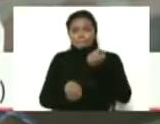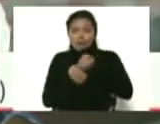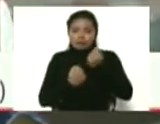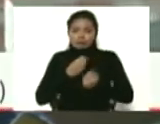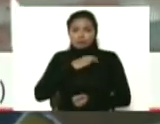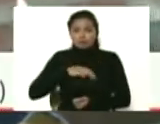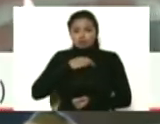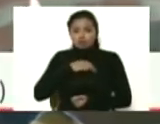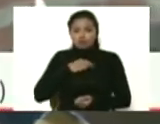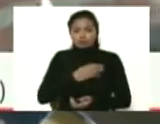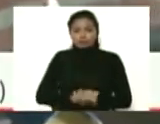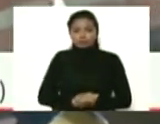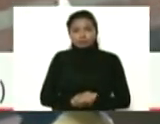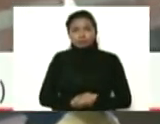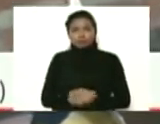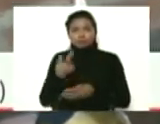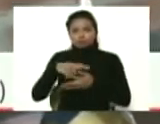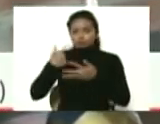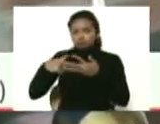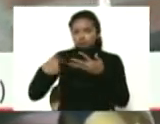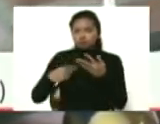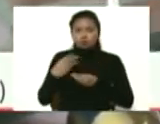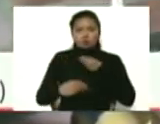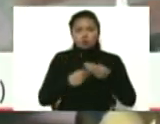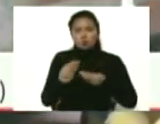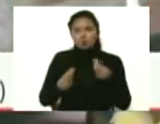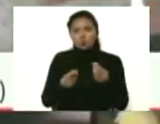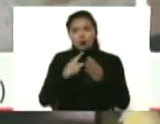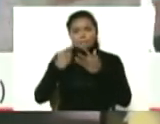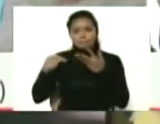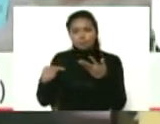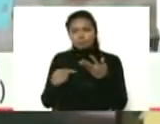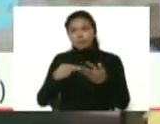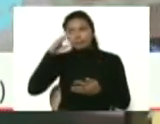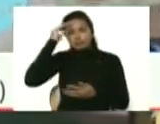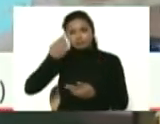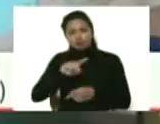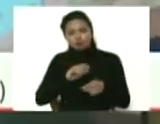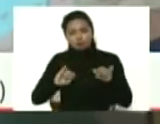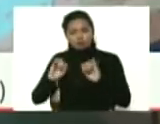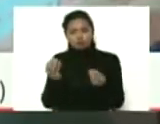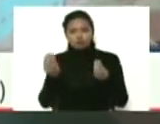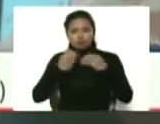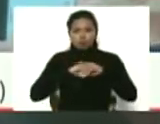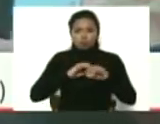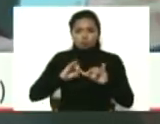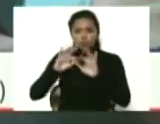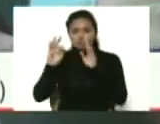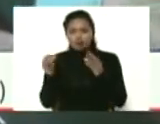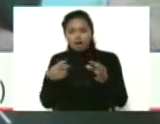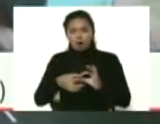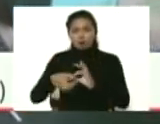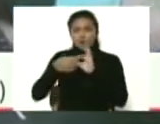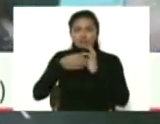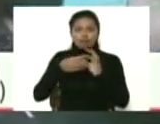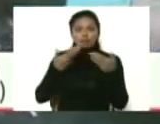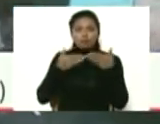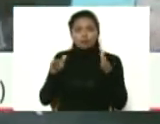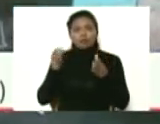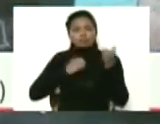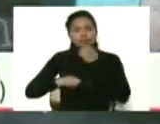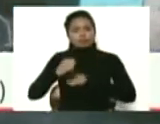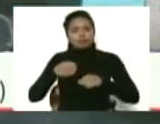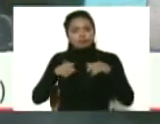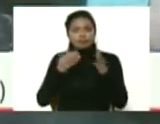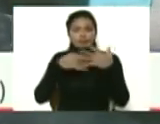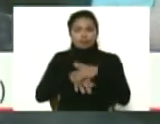Igualmente, elementos como individuos milicianos y milicianas que conforman las unidades populares de defensa